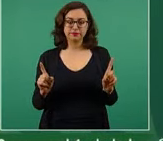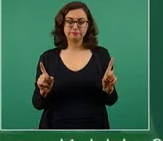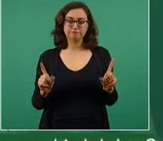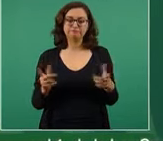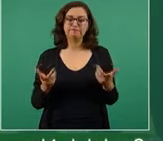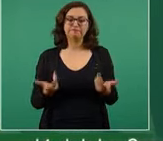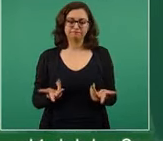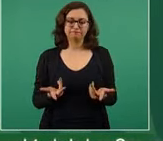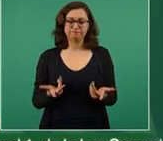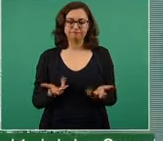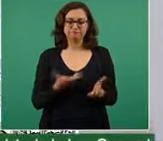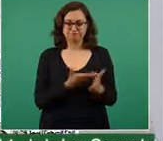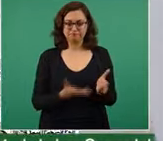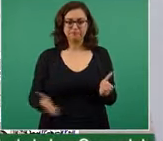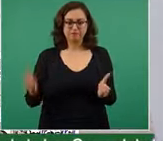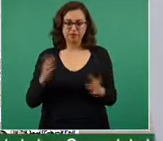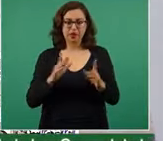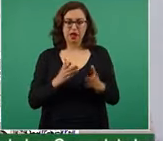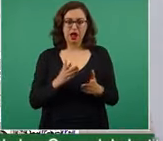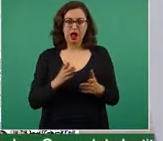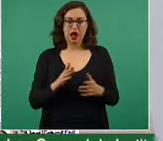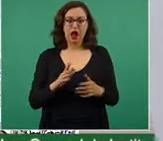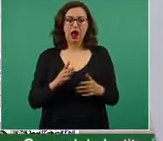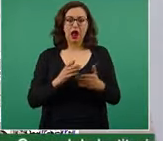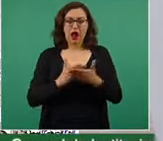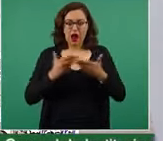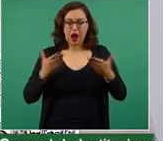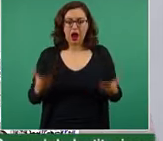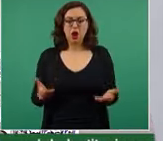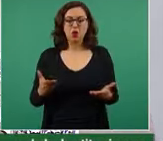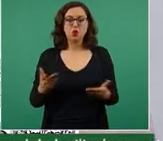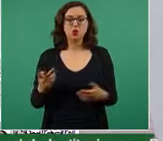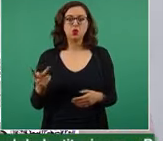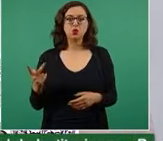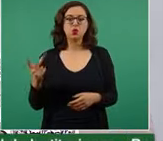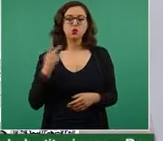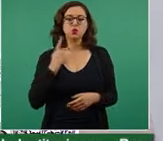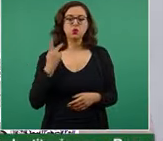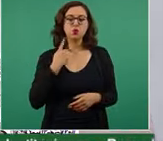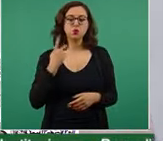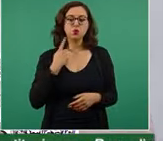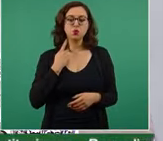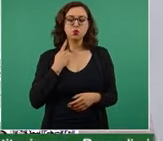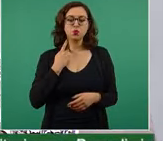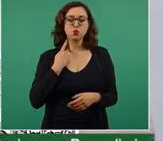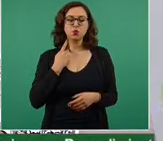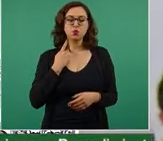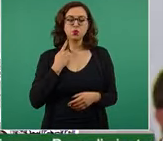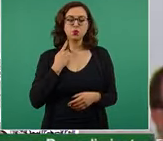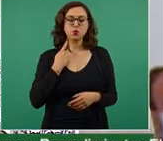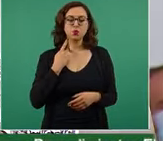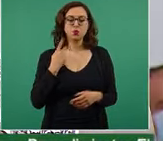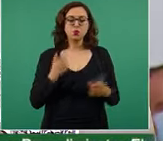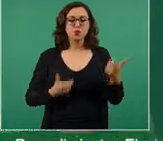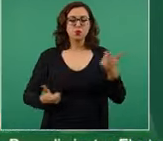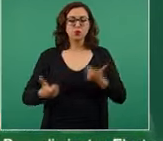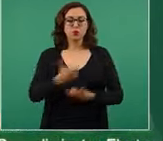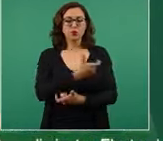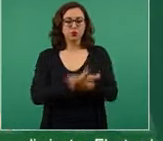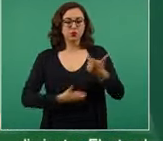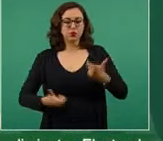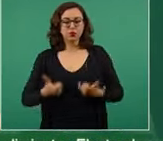porque ya no estamos aplicando la política económica